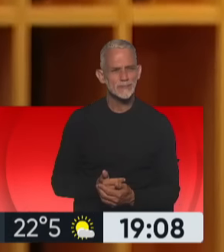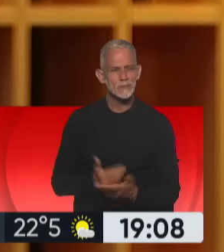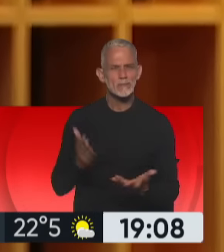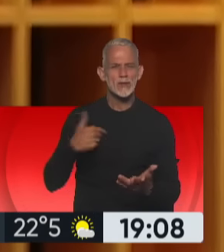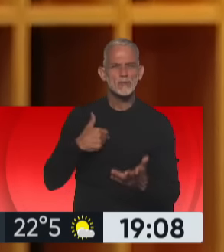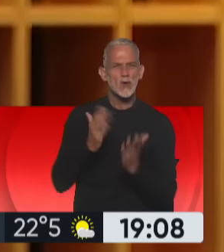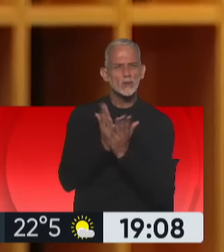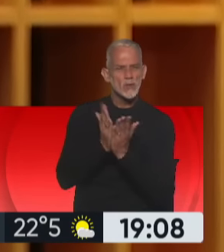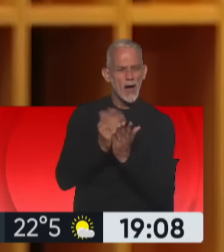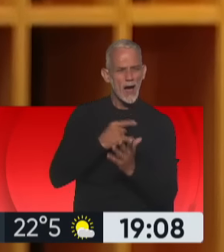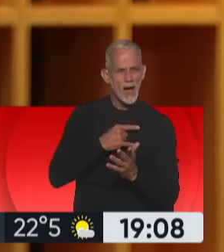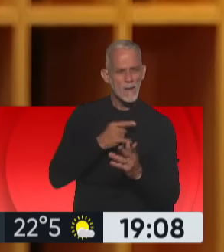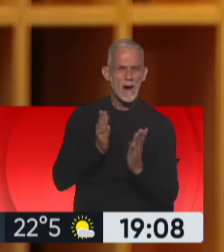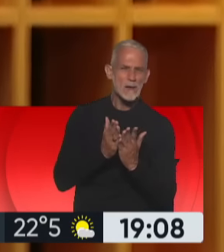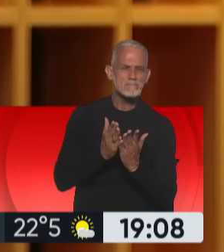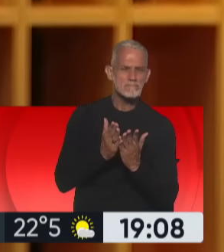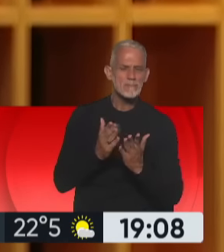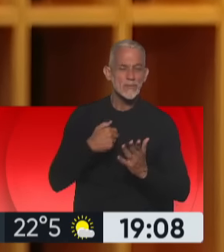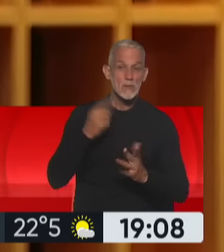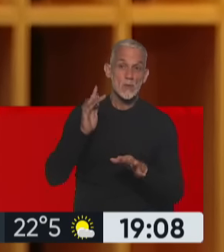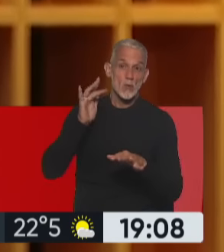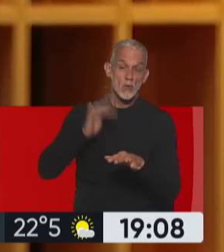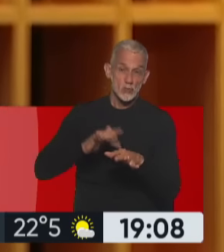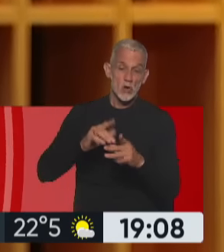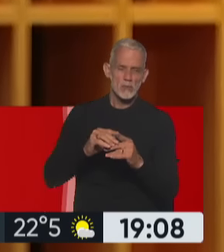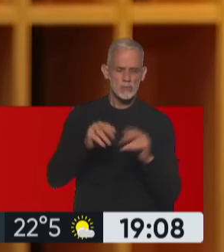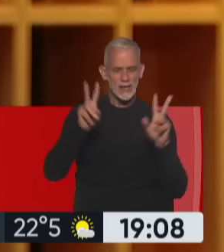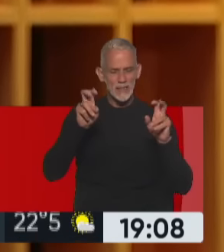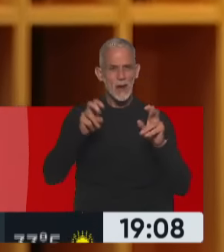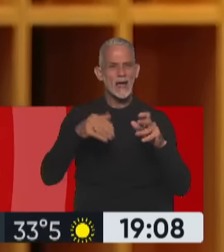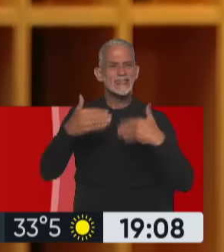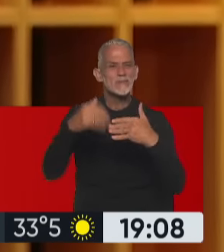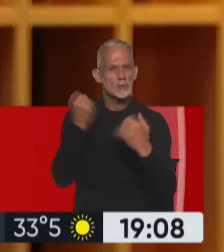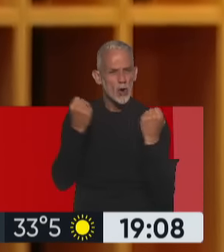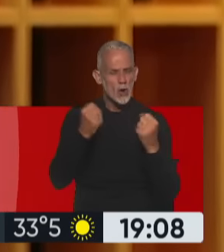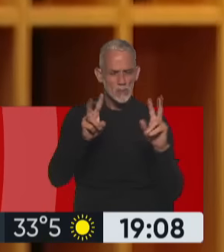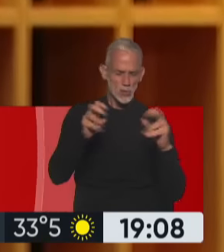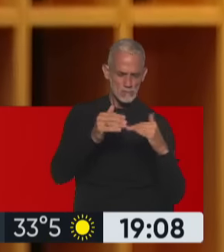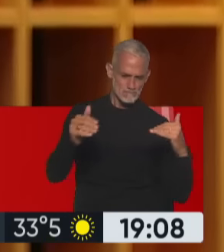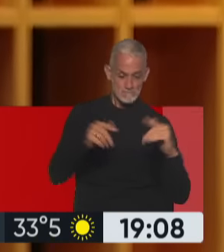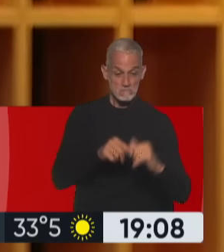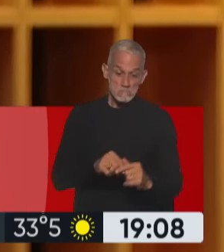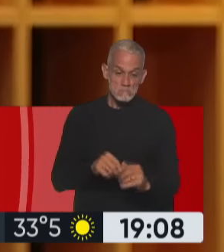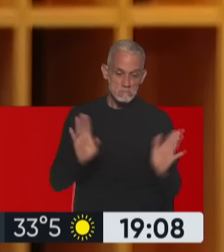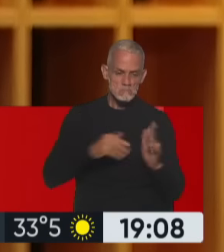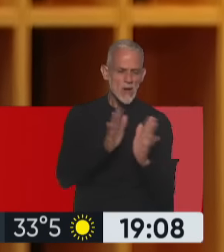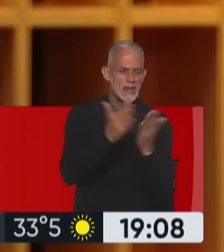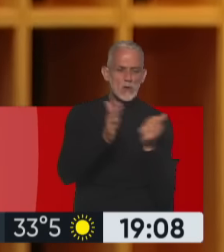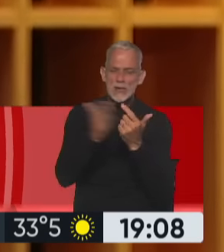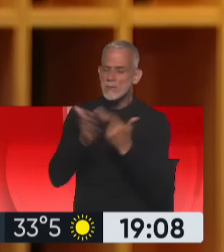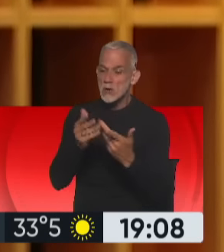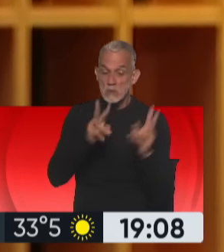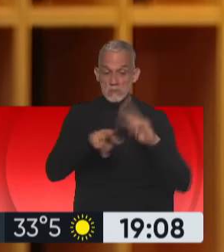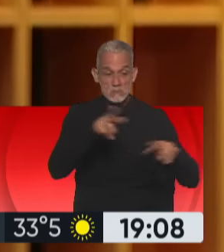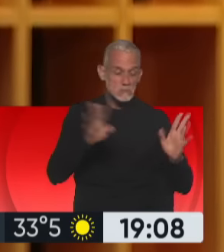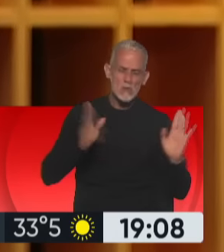estaba estudiando, cuando me tocó hacer crecimiento económico, en casi todos los libros de crecimiento económico,